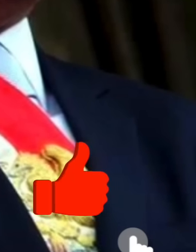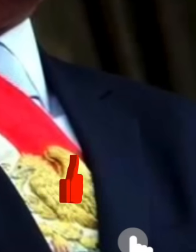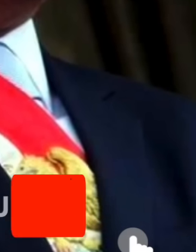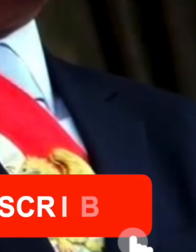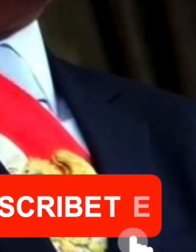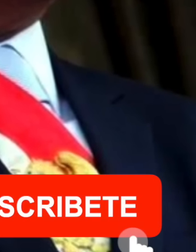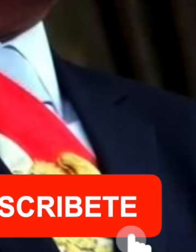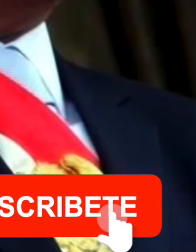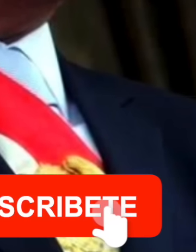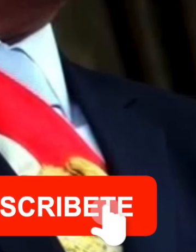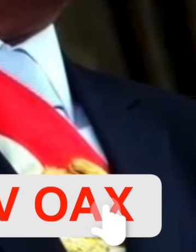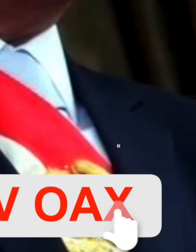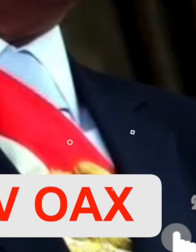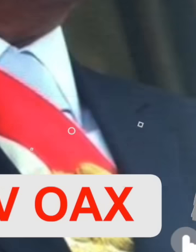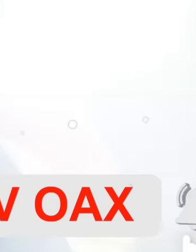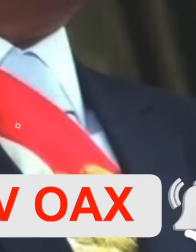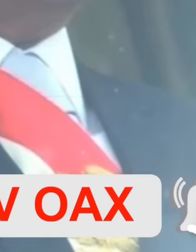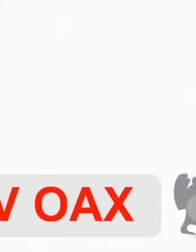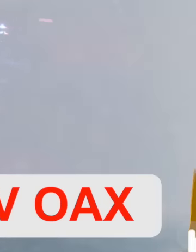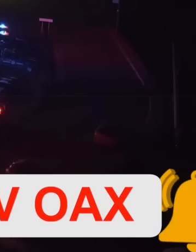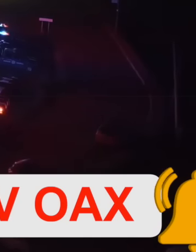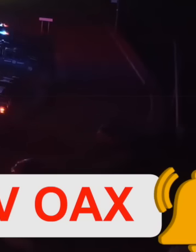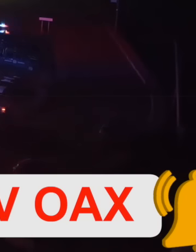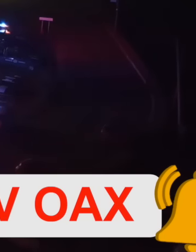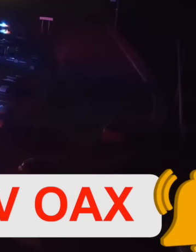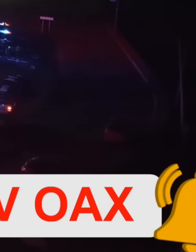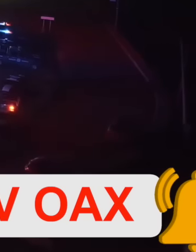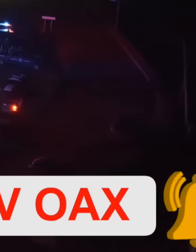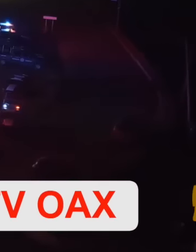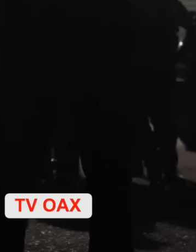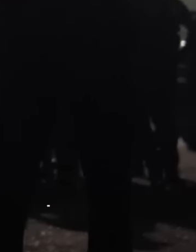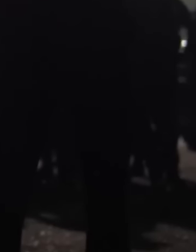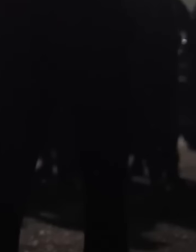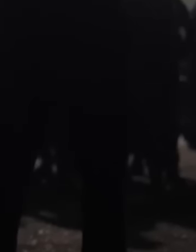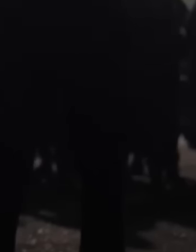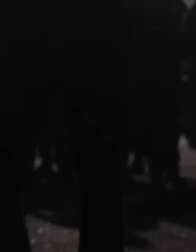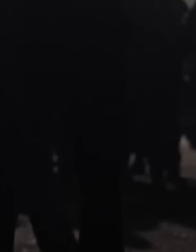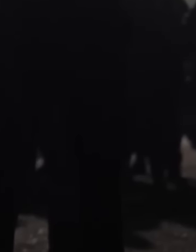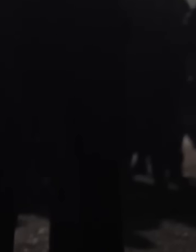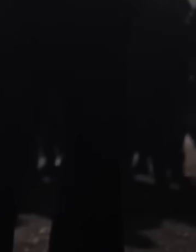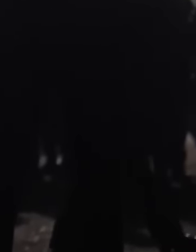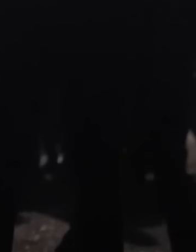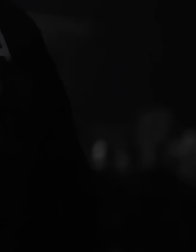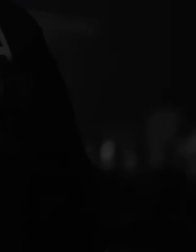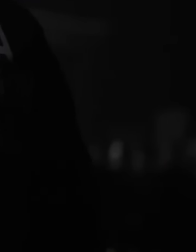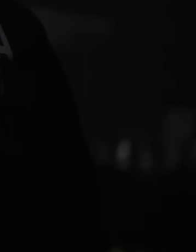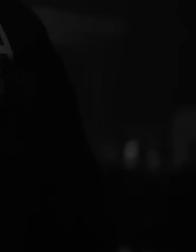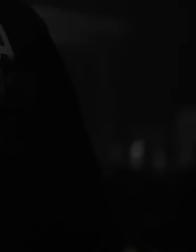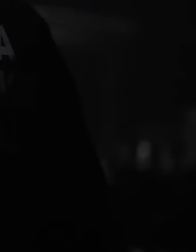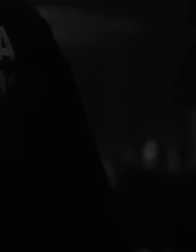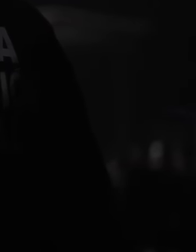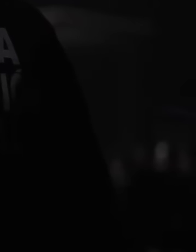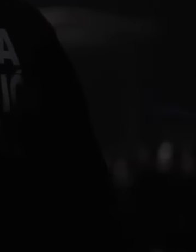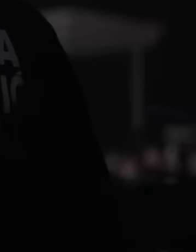sin inteligencia y bañó al país en sangre. Hoy no hay balazos a lo loco, hay inteligencia estratégica.